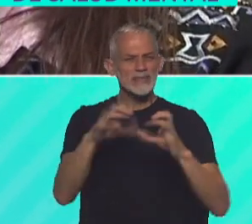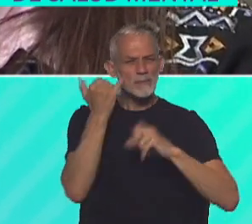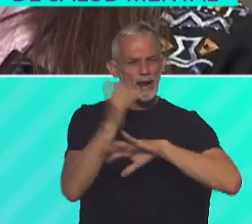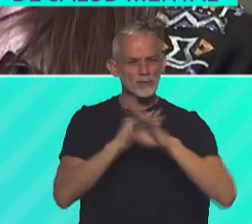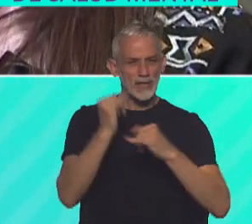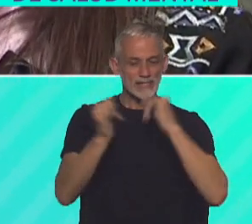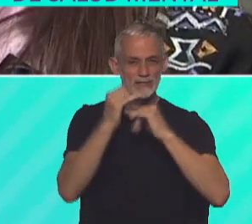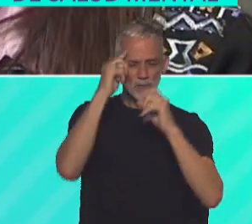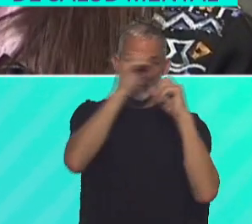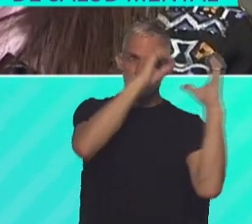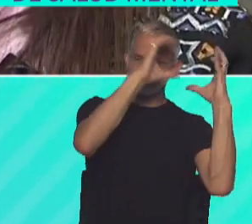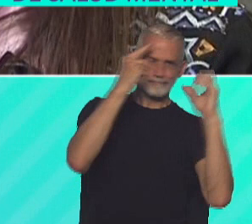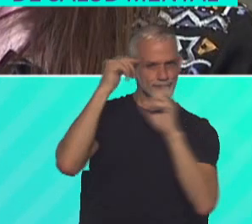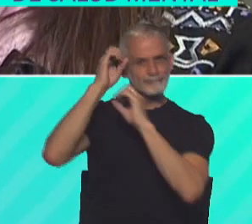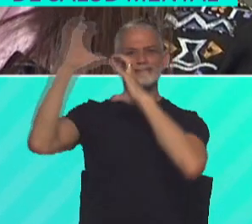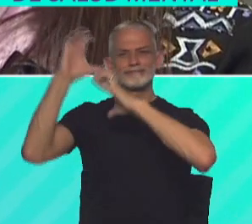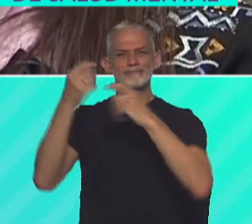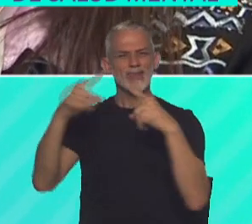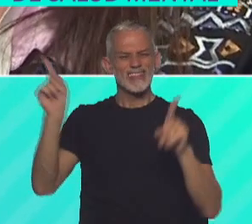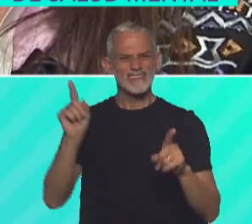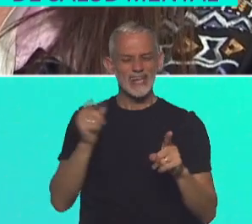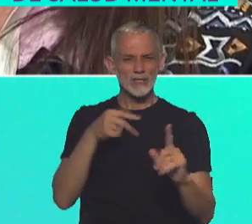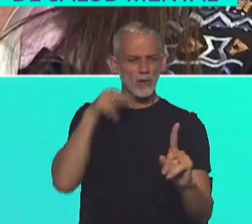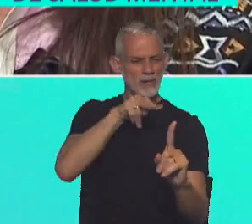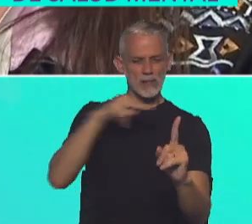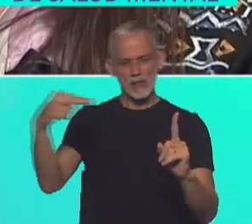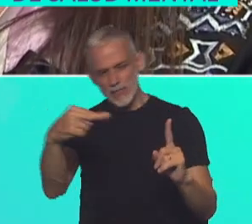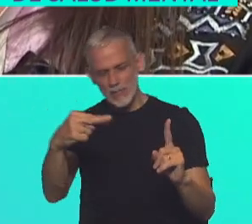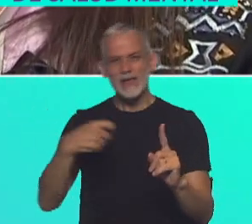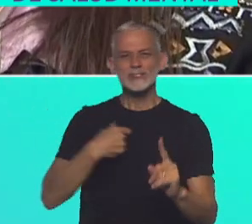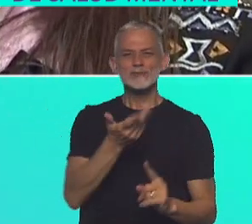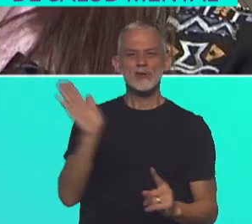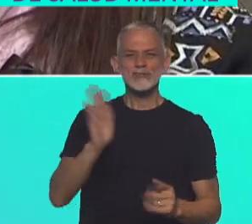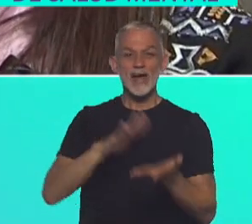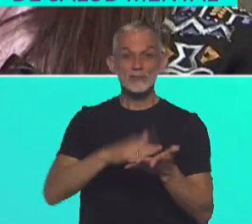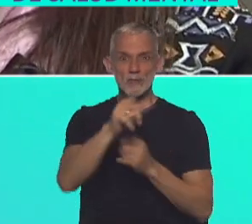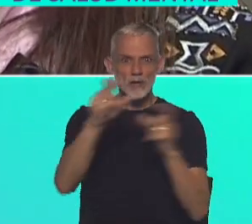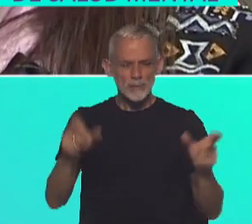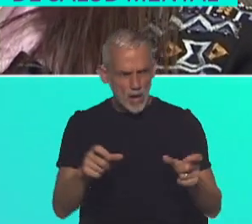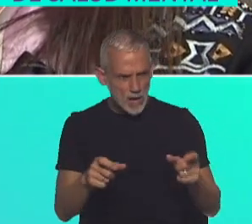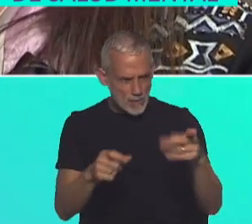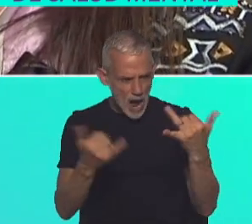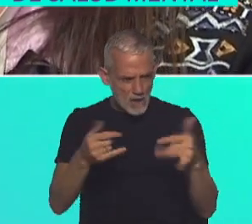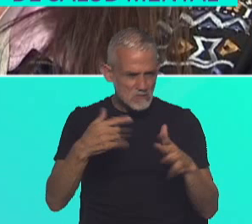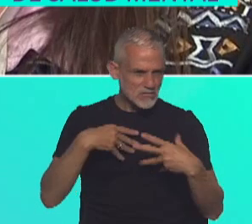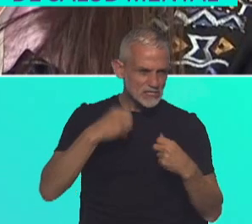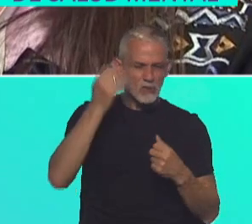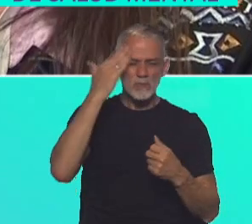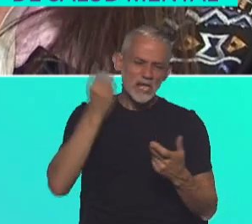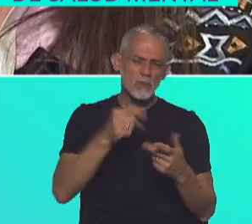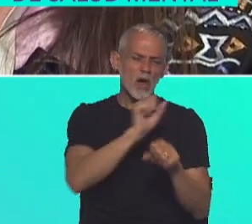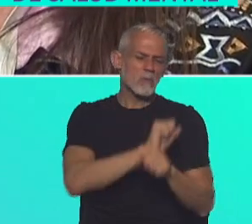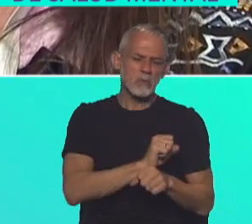el cambio de paradigma, que significa el cambio de la mirada de una sociedad acerca de aquellos emergentes que el encierro no